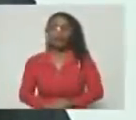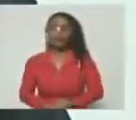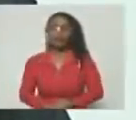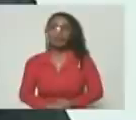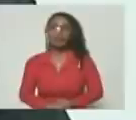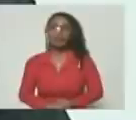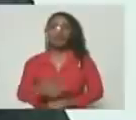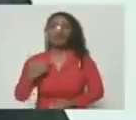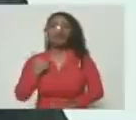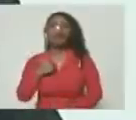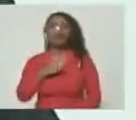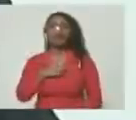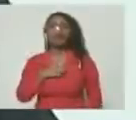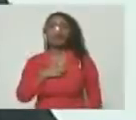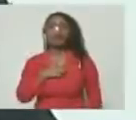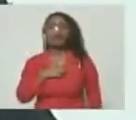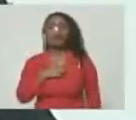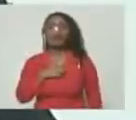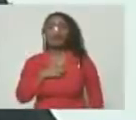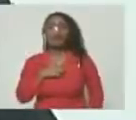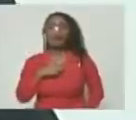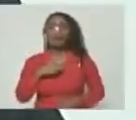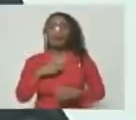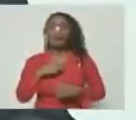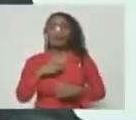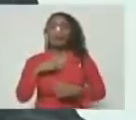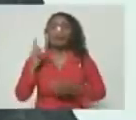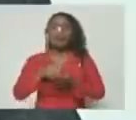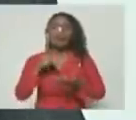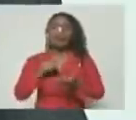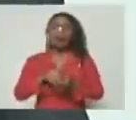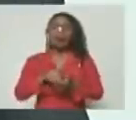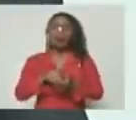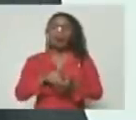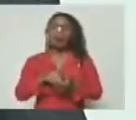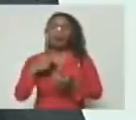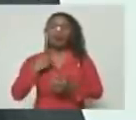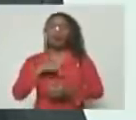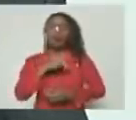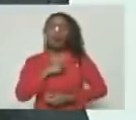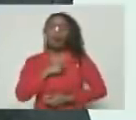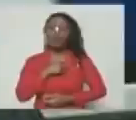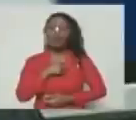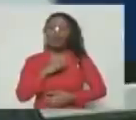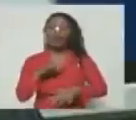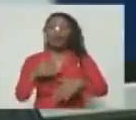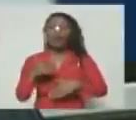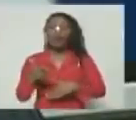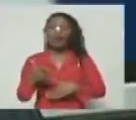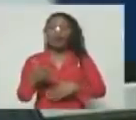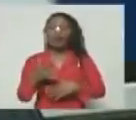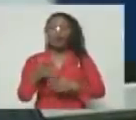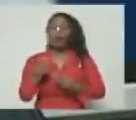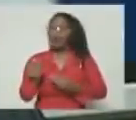Y nosotros participamos. Y nosotros, cuando